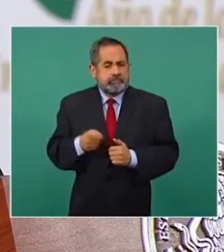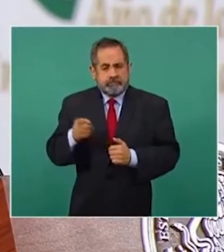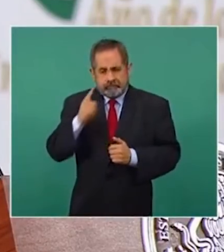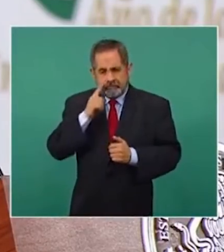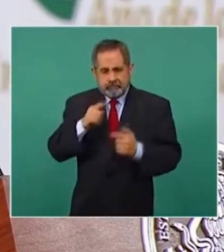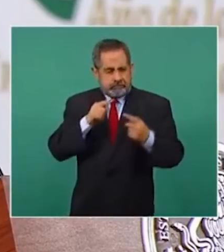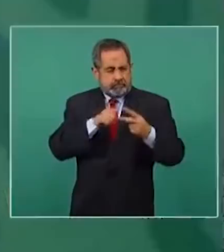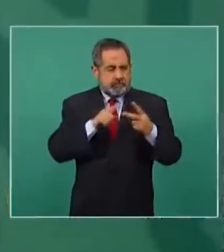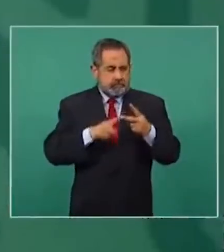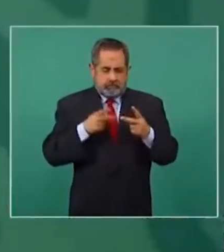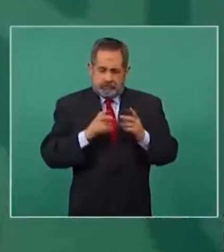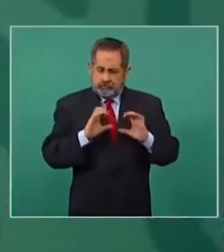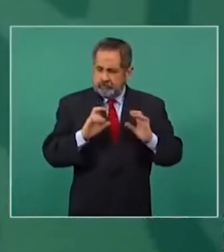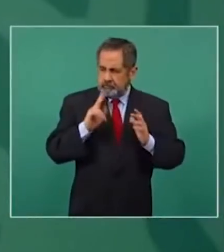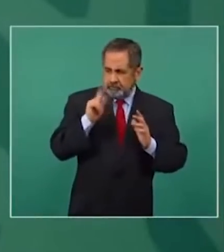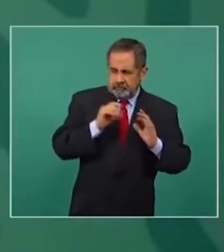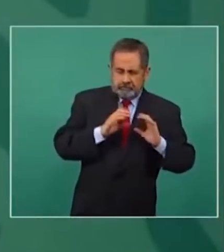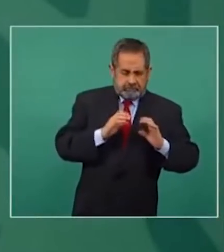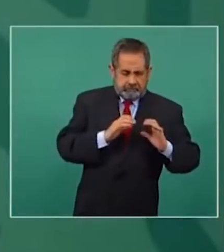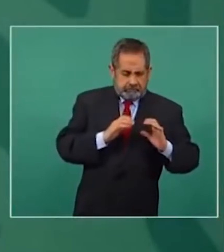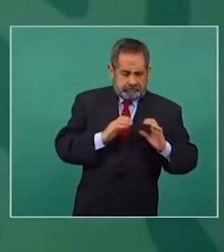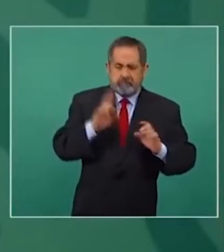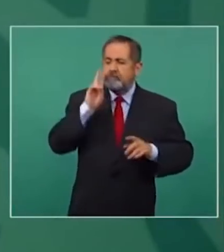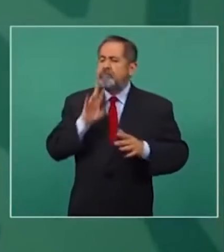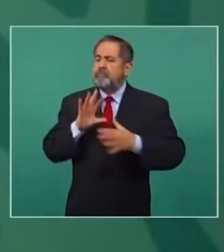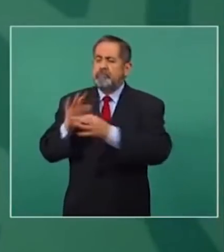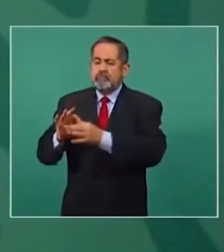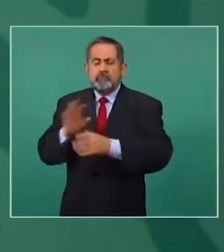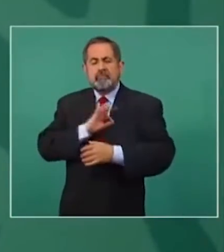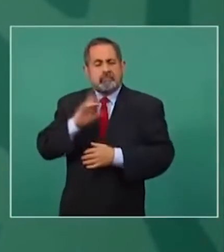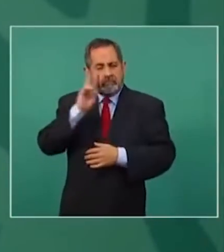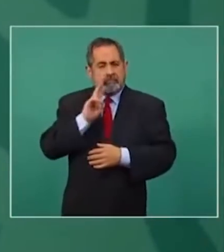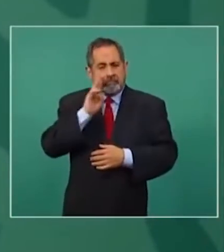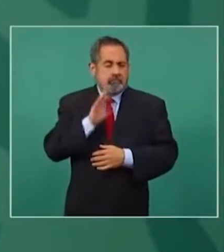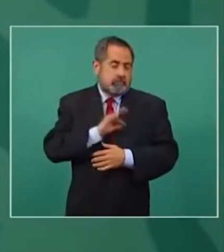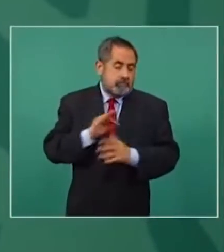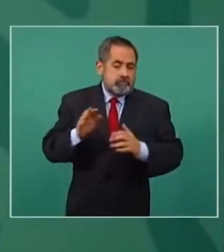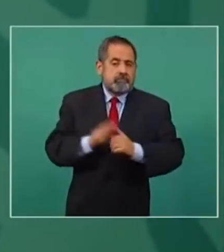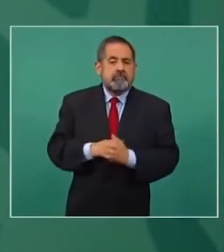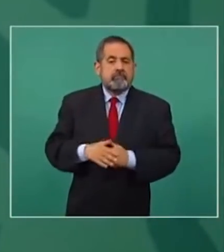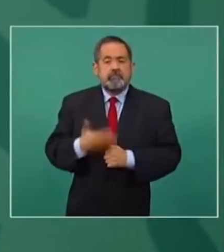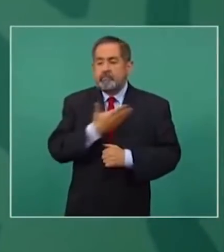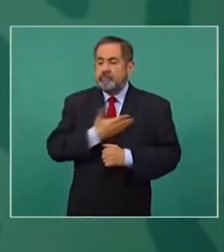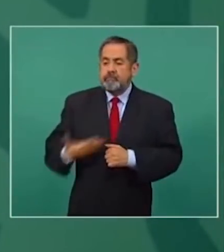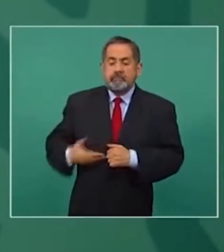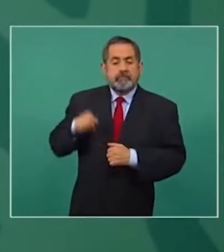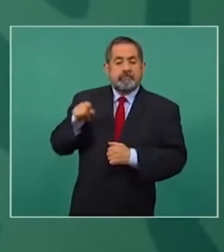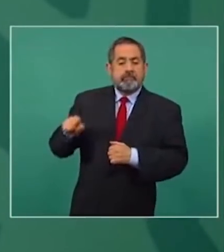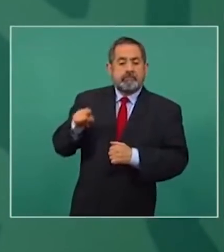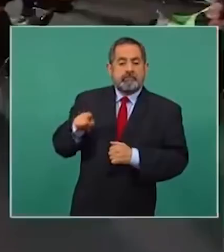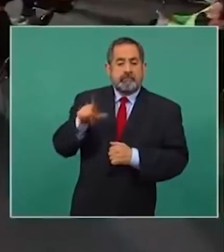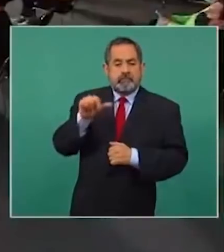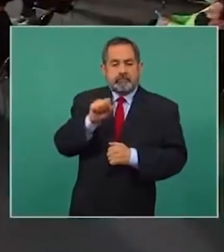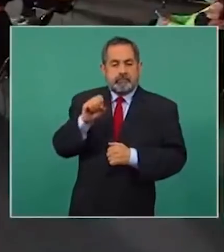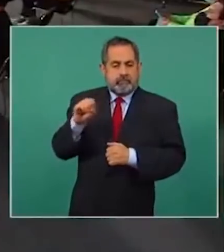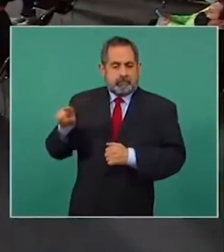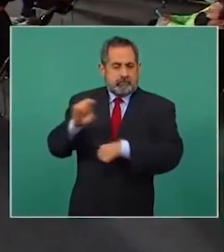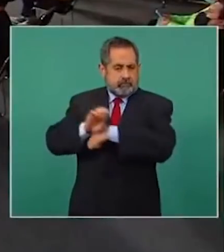cuidando lo estratégico podemos ponernos de acuerdo. El presidente Lasso